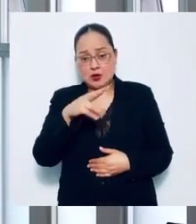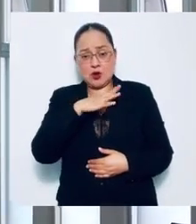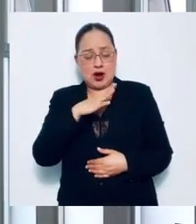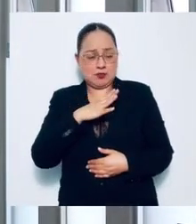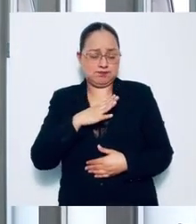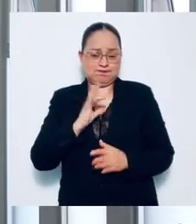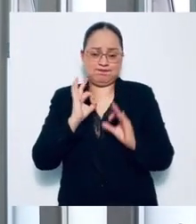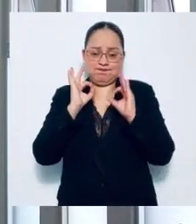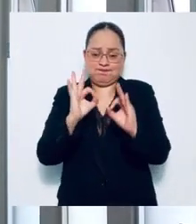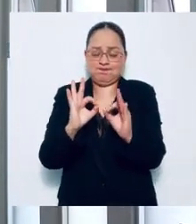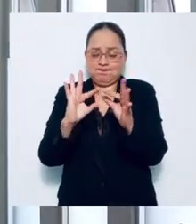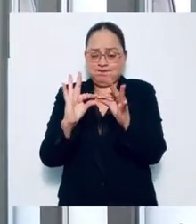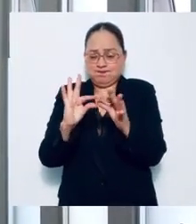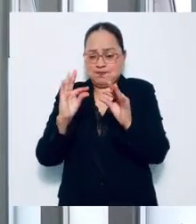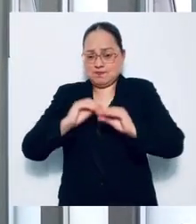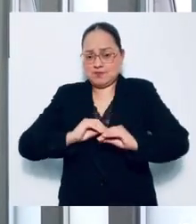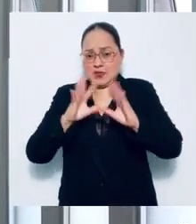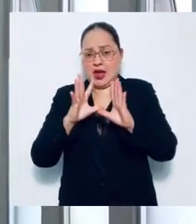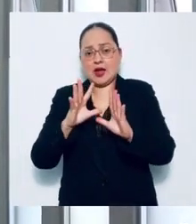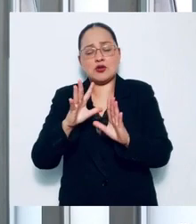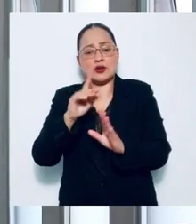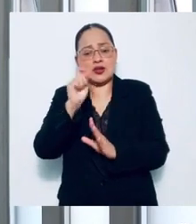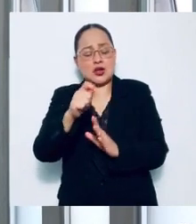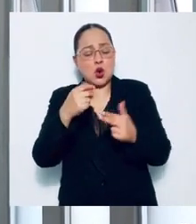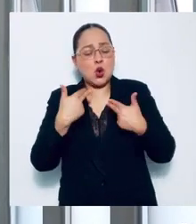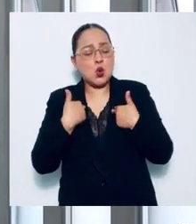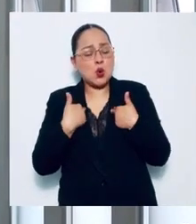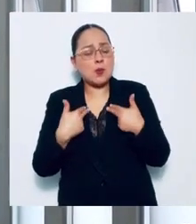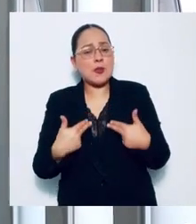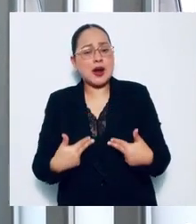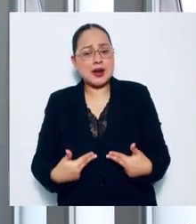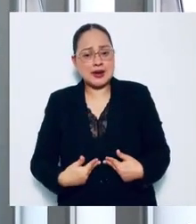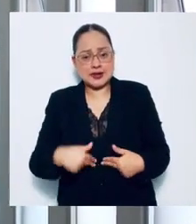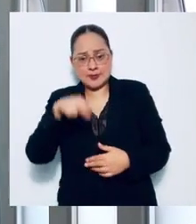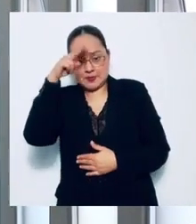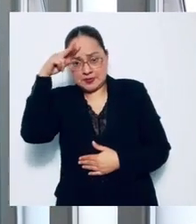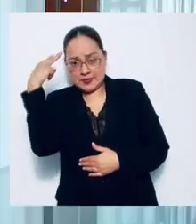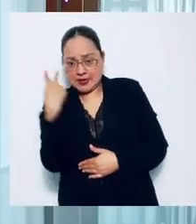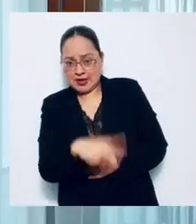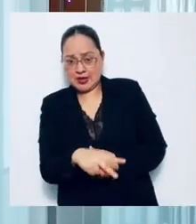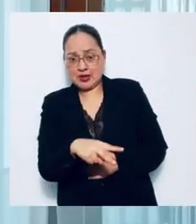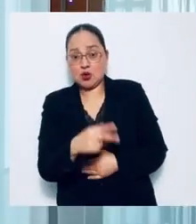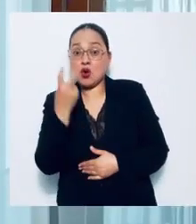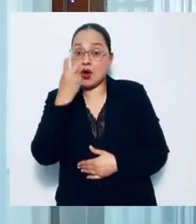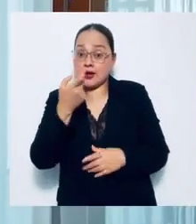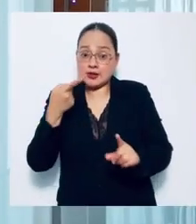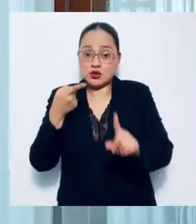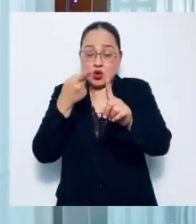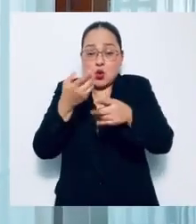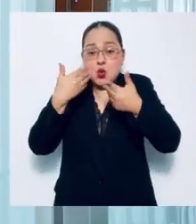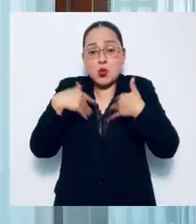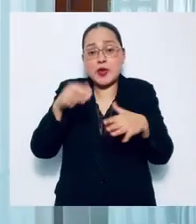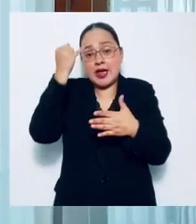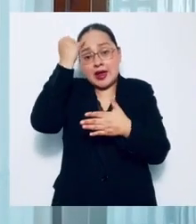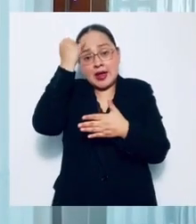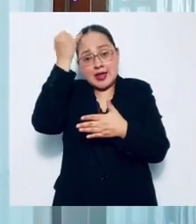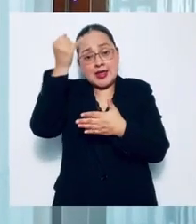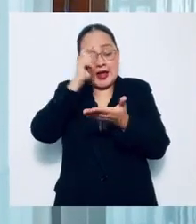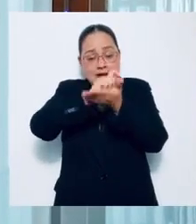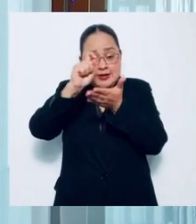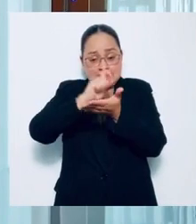extraordinaria definición, muy a la mexicana, el humanismo mexicano. Sobre eso, no